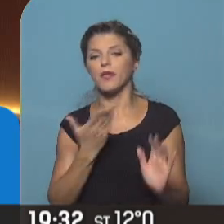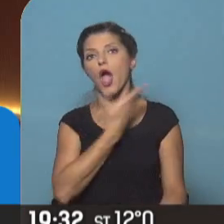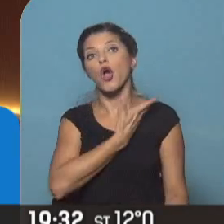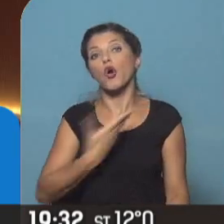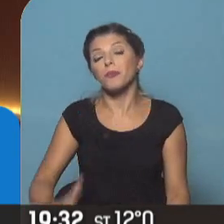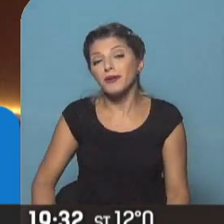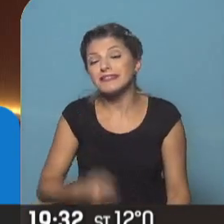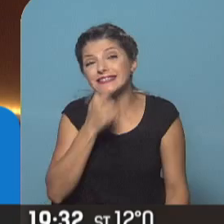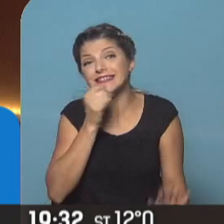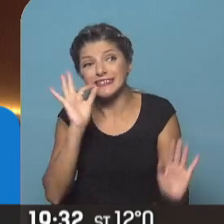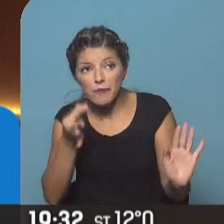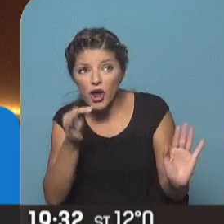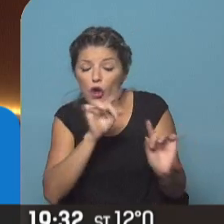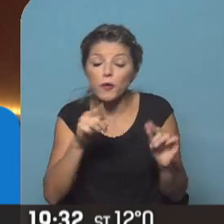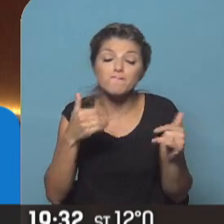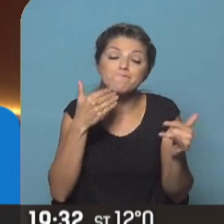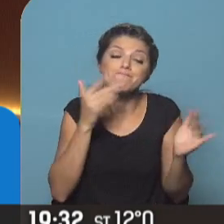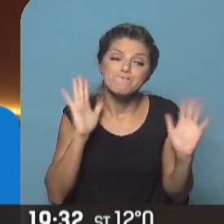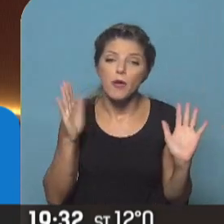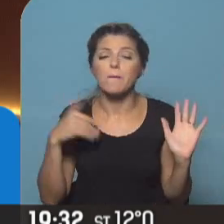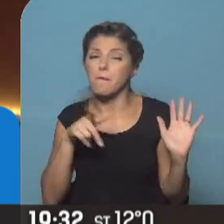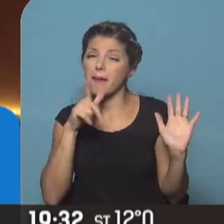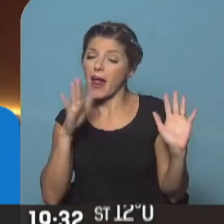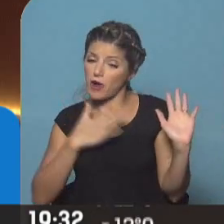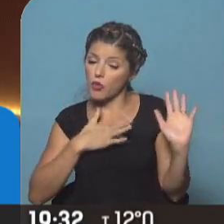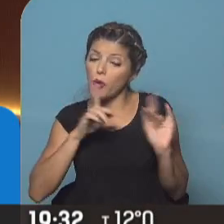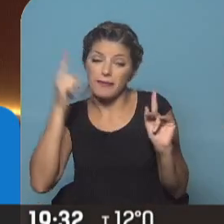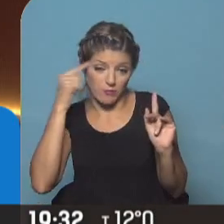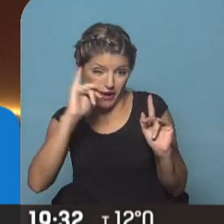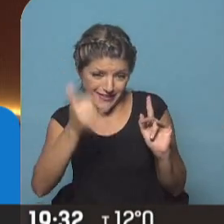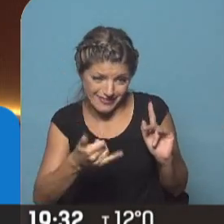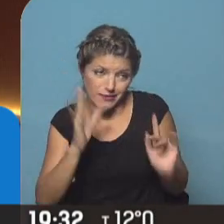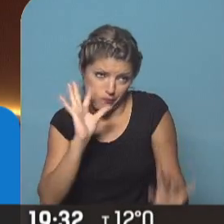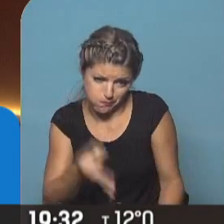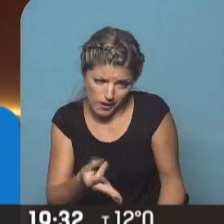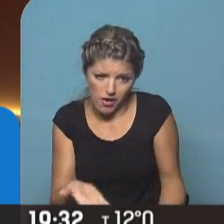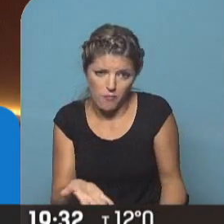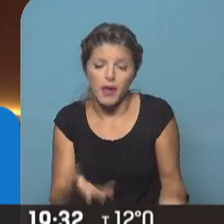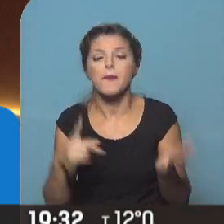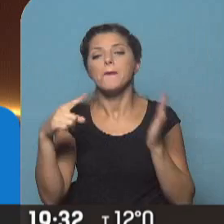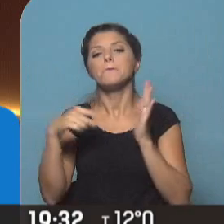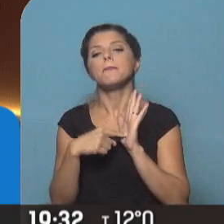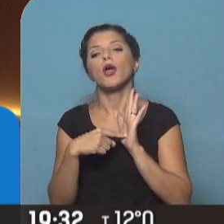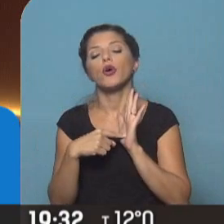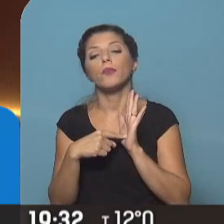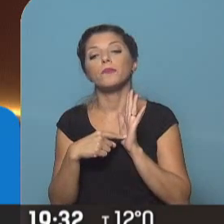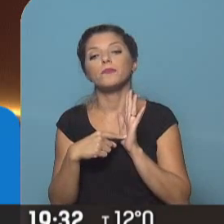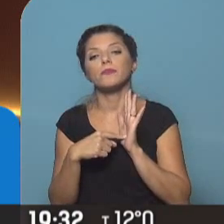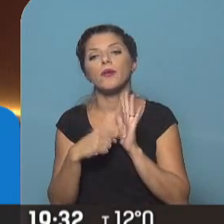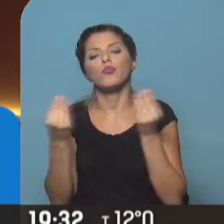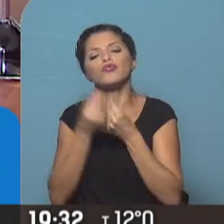uno piensa que sí, pero lo cierto es que el optimismo que en realidad se despertó ante el cambio de